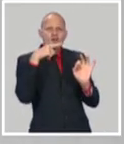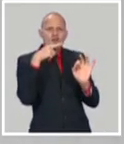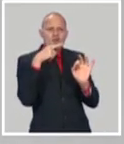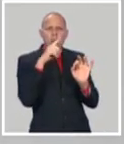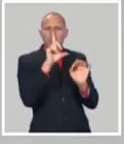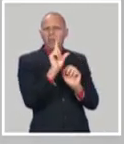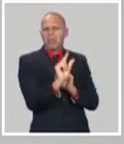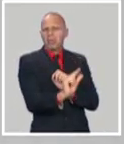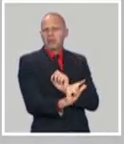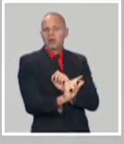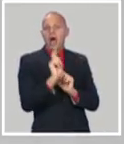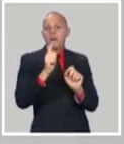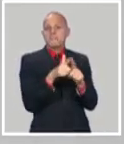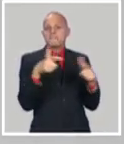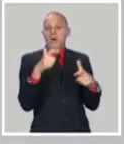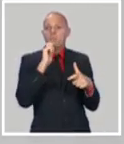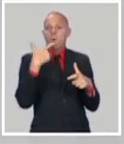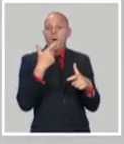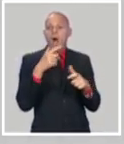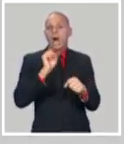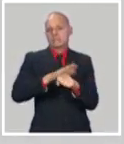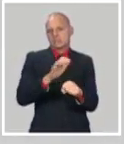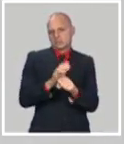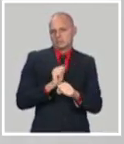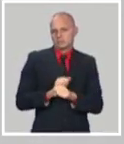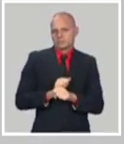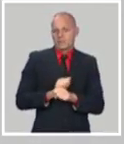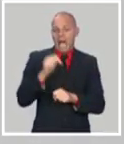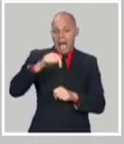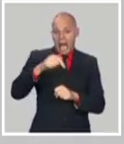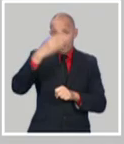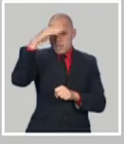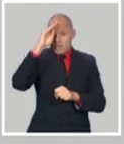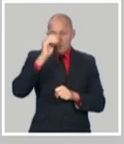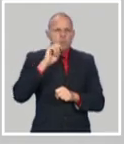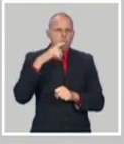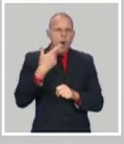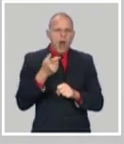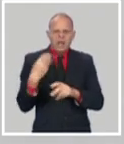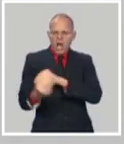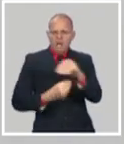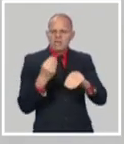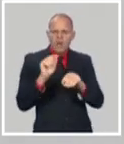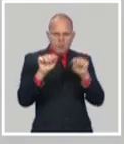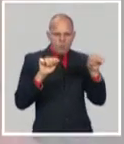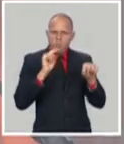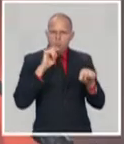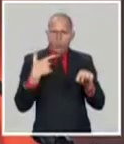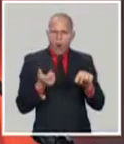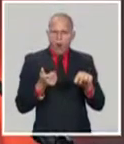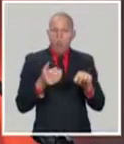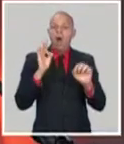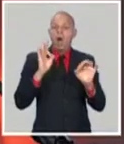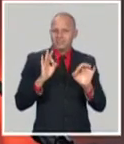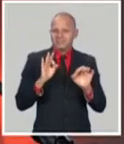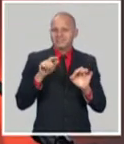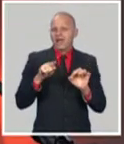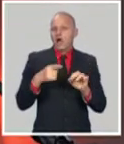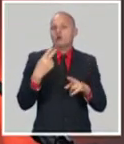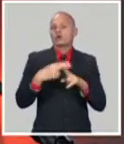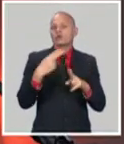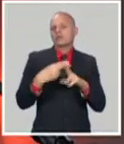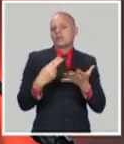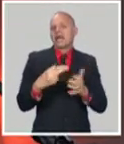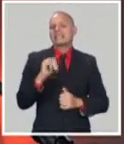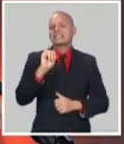es el virus que ha estado circulando en Cuba desde los primeros pacientes confirmados en nuestro país. ¿El de la variante 614? Es de la variante